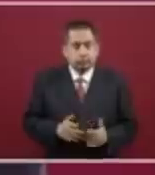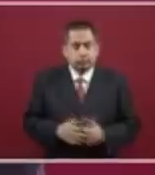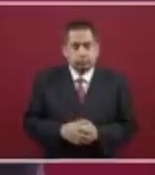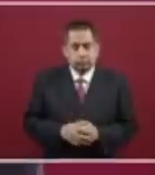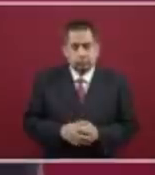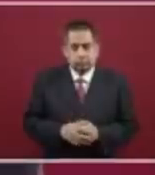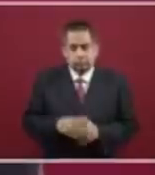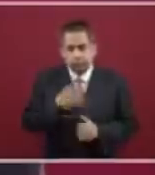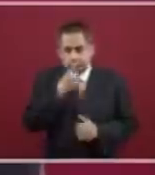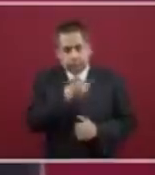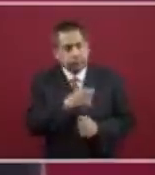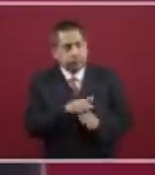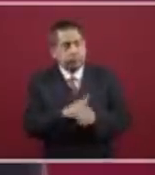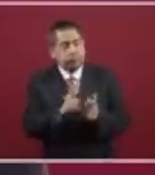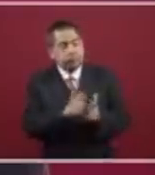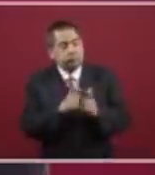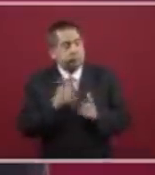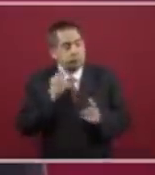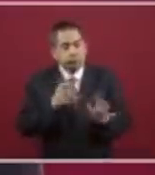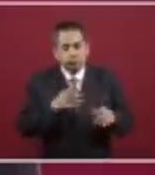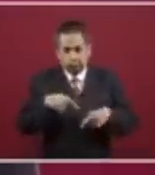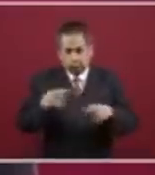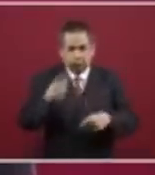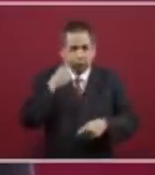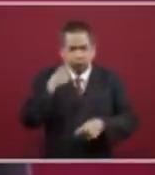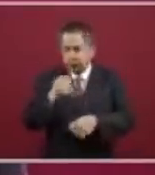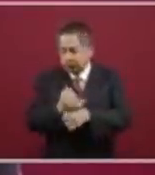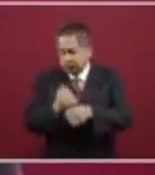decir qué partido fue, se los dejo de tarea.